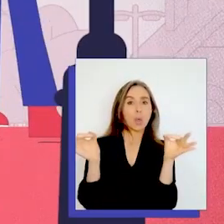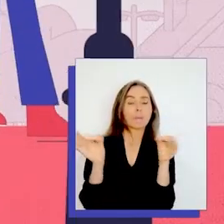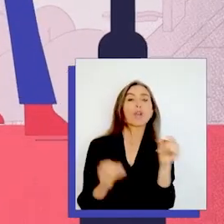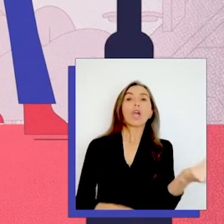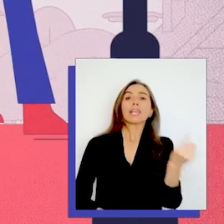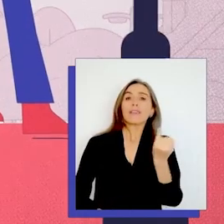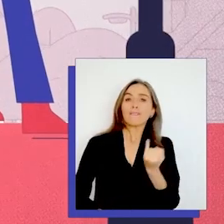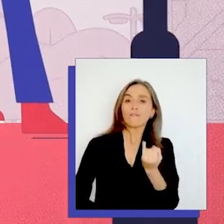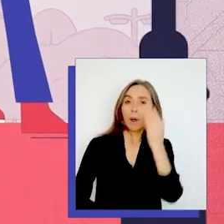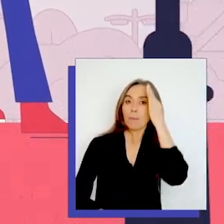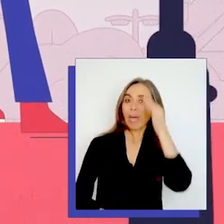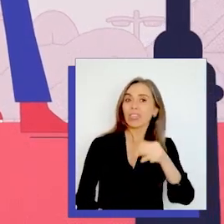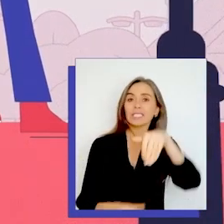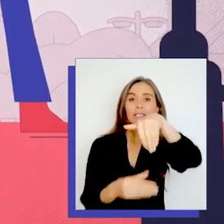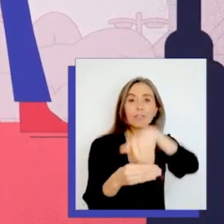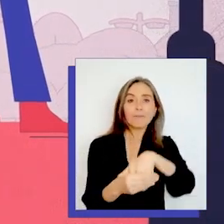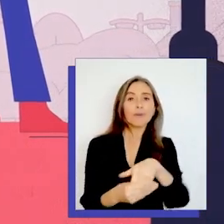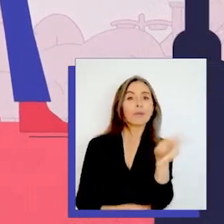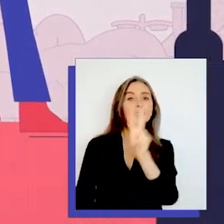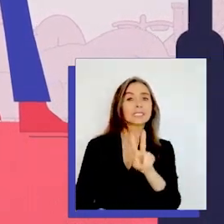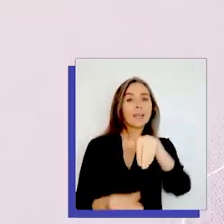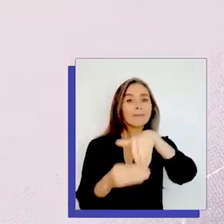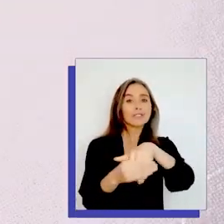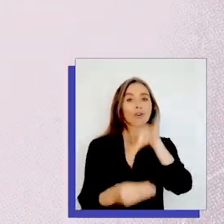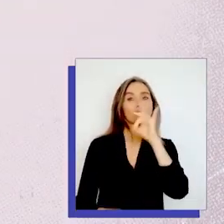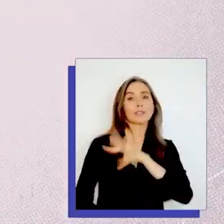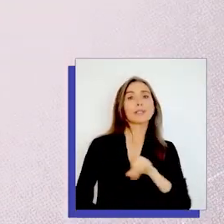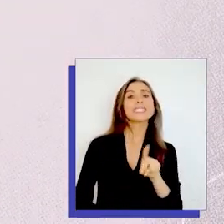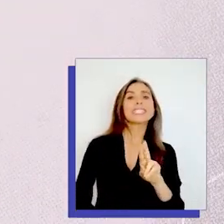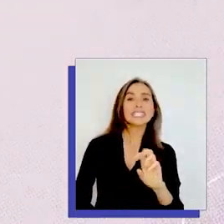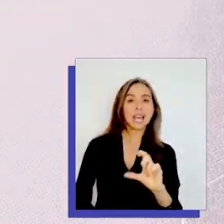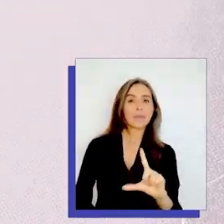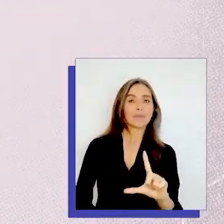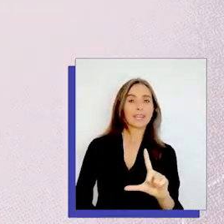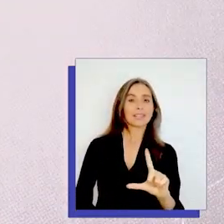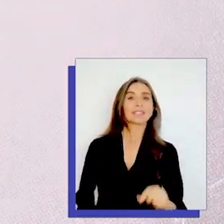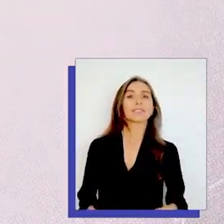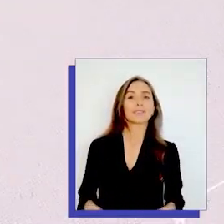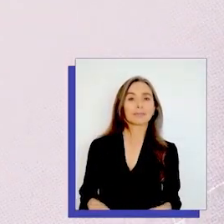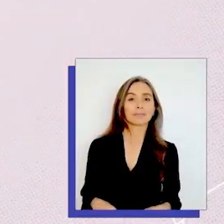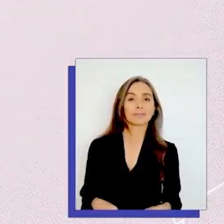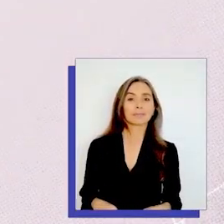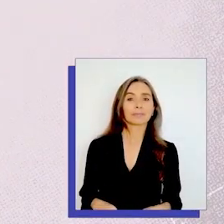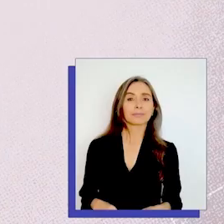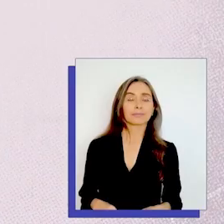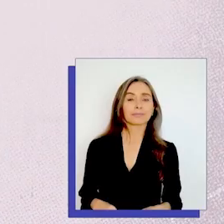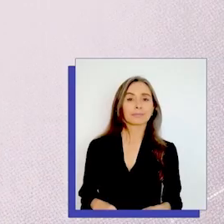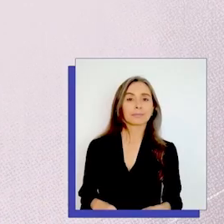600-6000-166. Infórmate, decide y vota. Servicio Electoral de Chile. CERVEL.